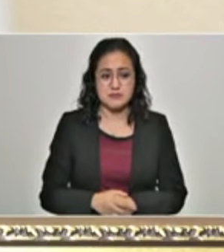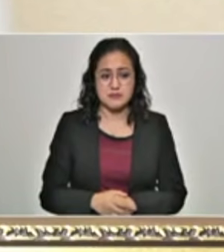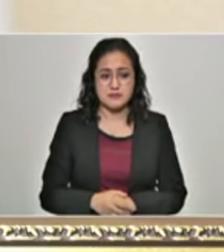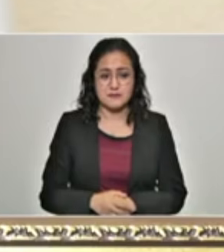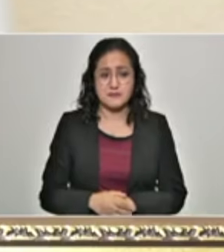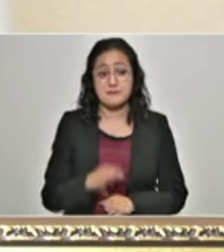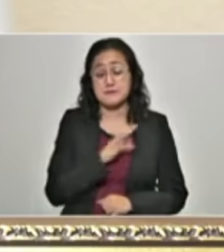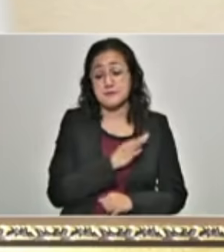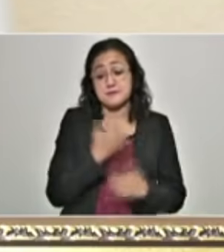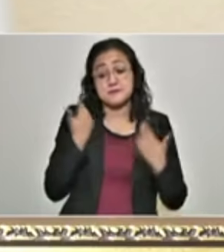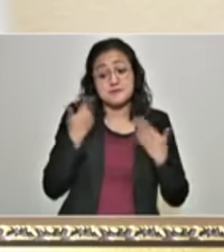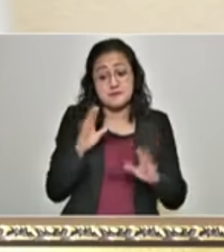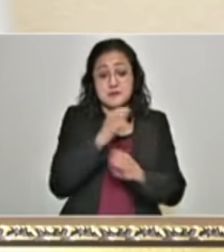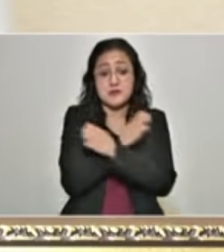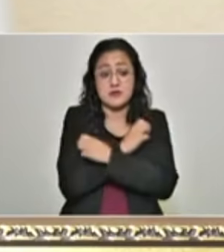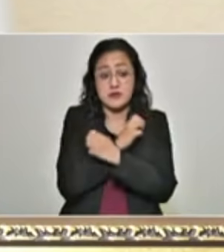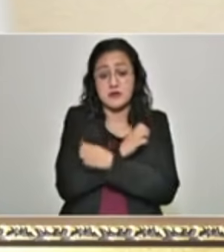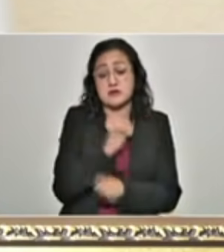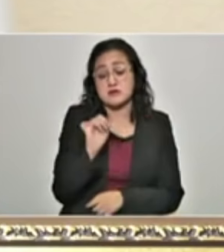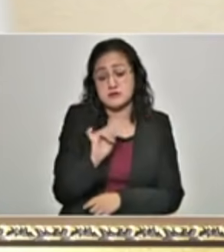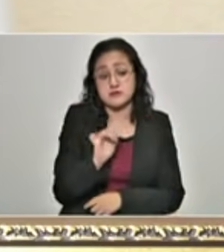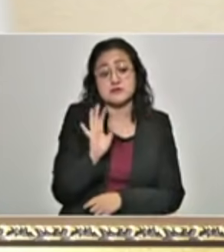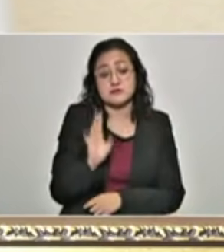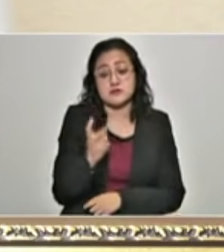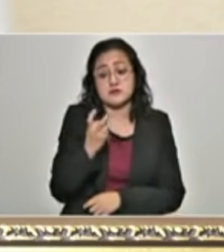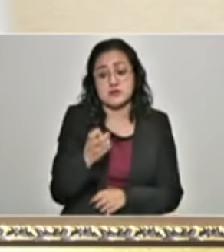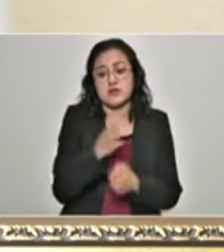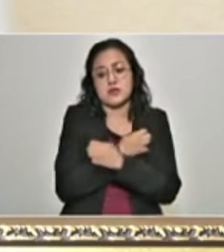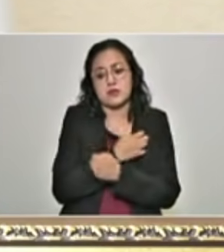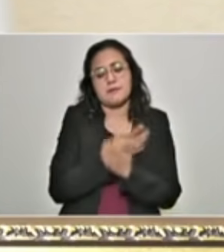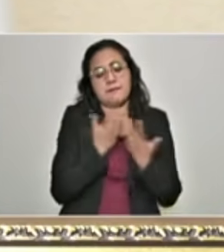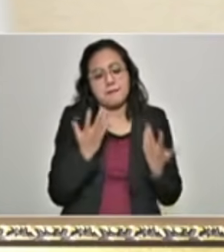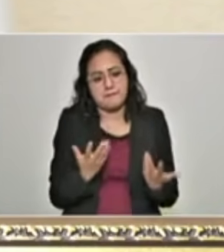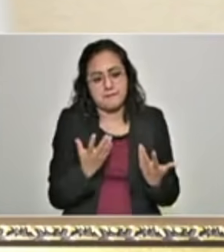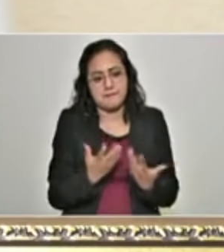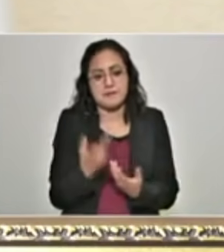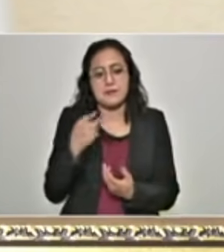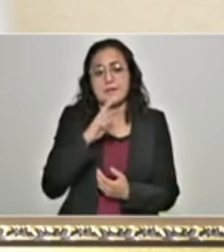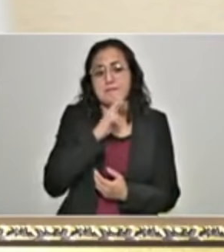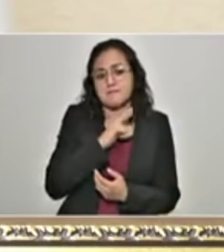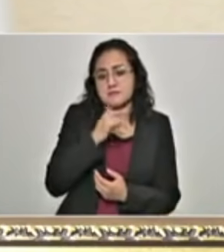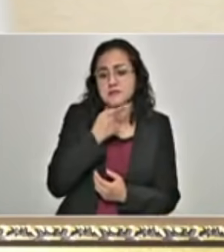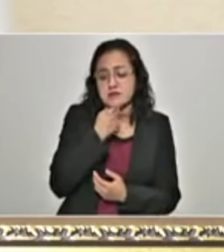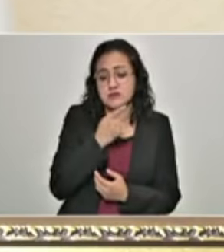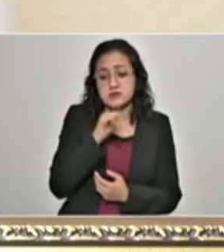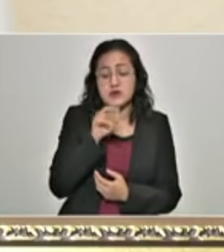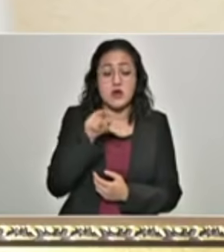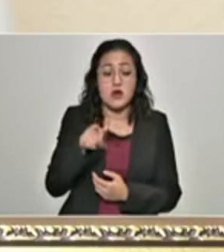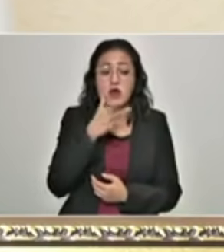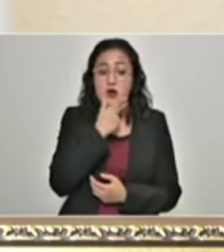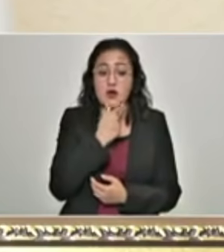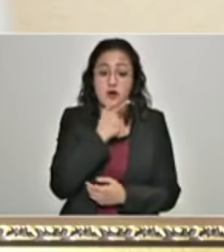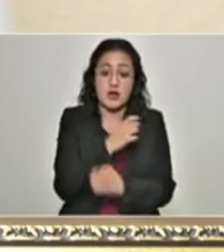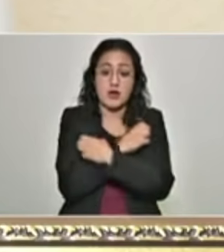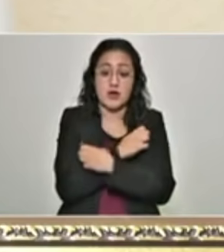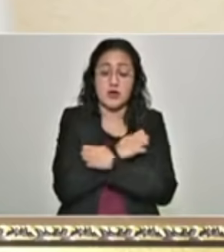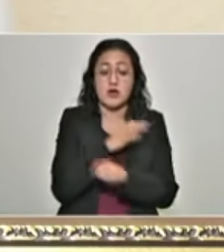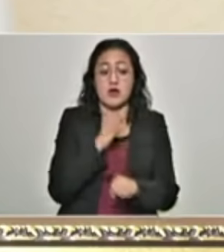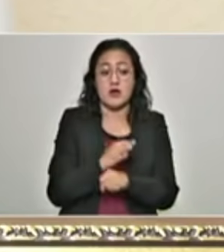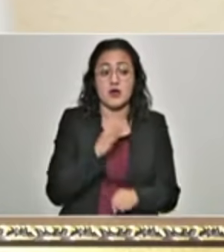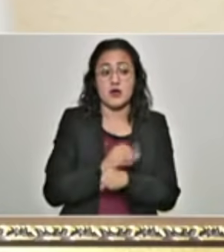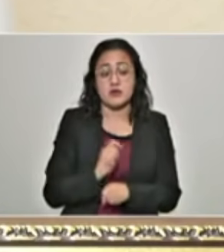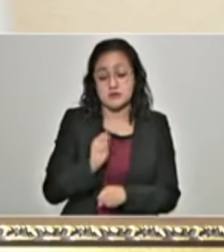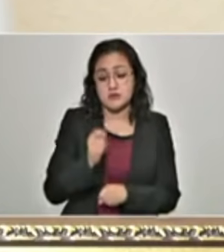podrá haber educación a distancia y esa educación es mejor que diga el señor castle la educación presencial es